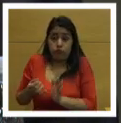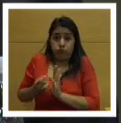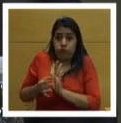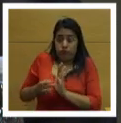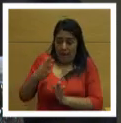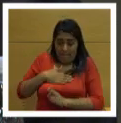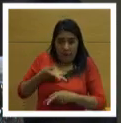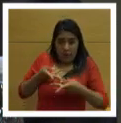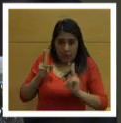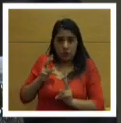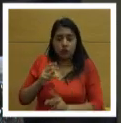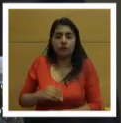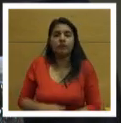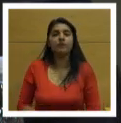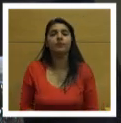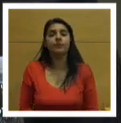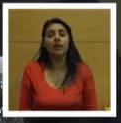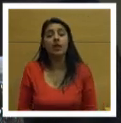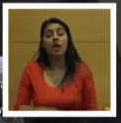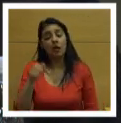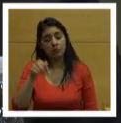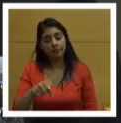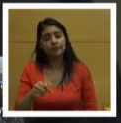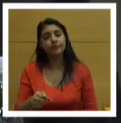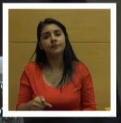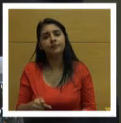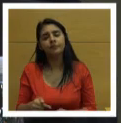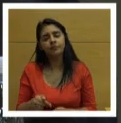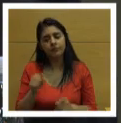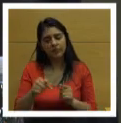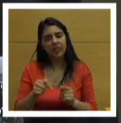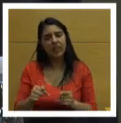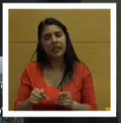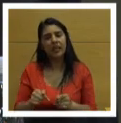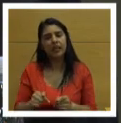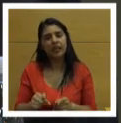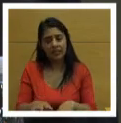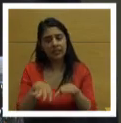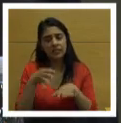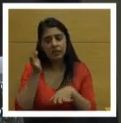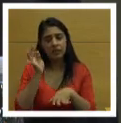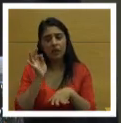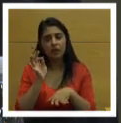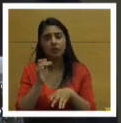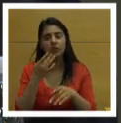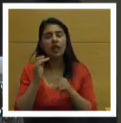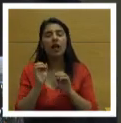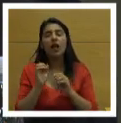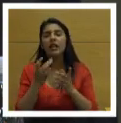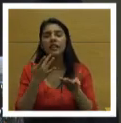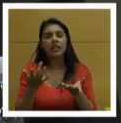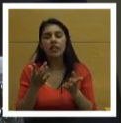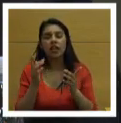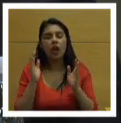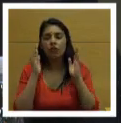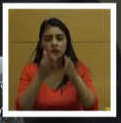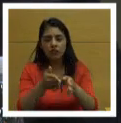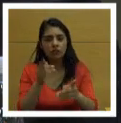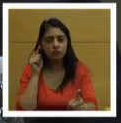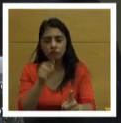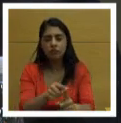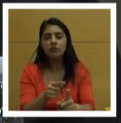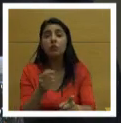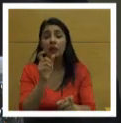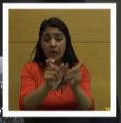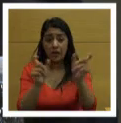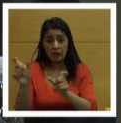Quien el entendido que la presente jornada está dirigida a que la comunidad tenga claro el objetivo y visión de los tribunales especializados como son los de familia y